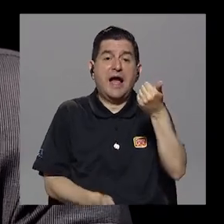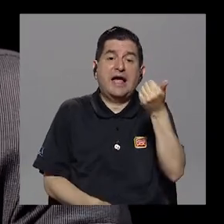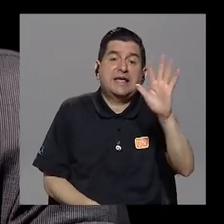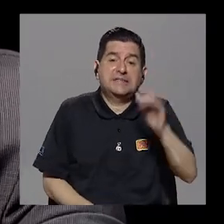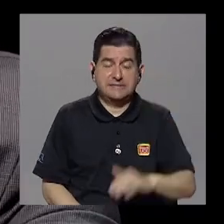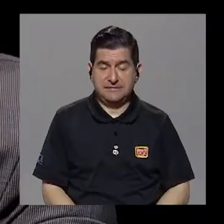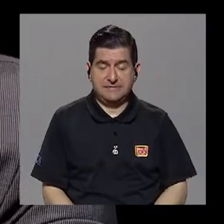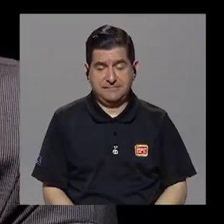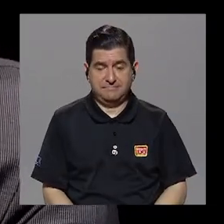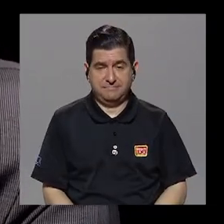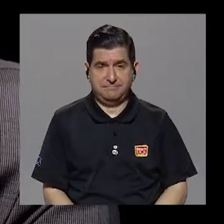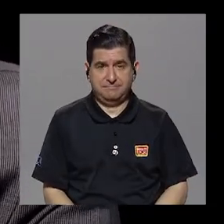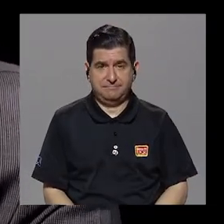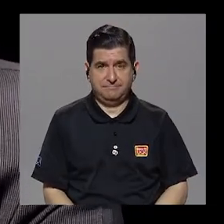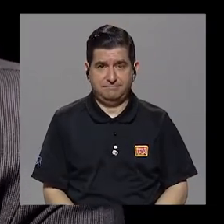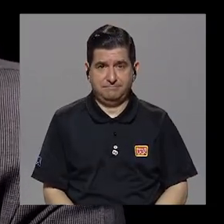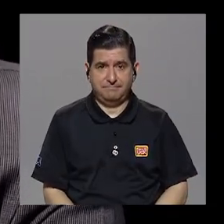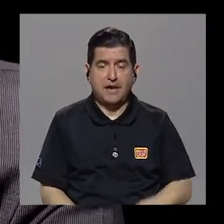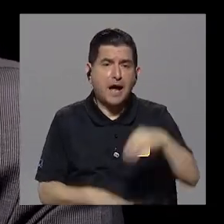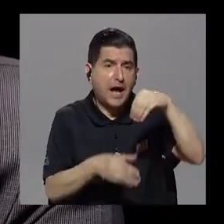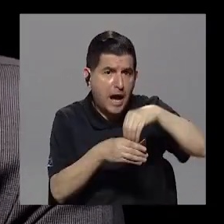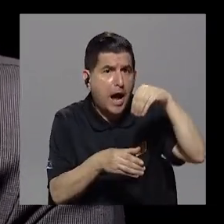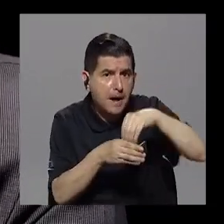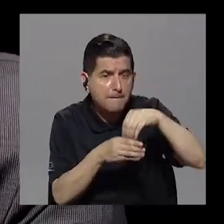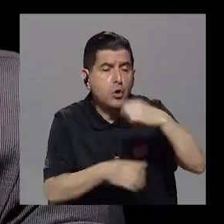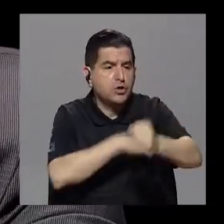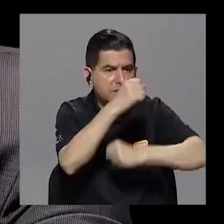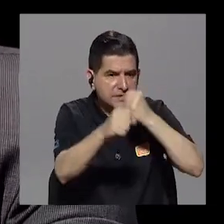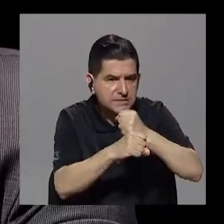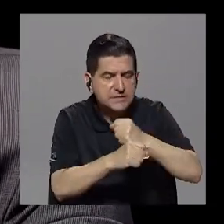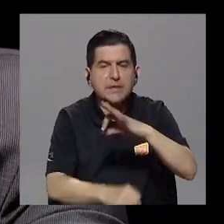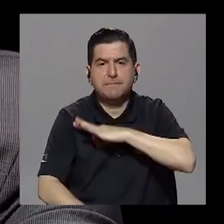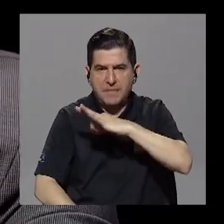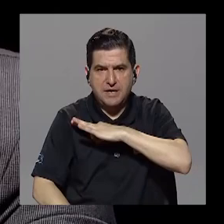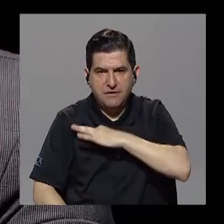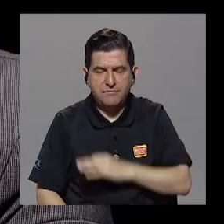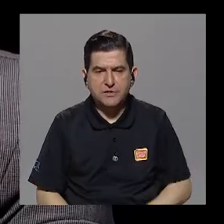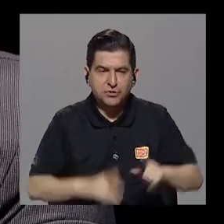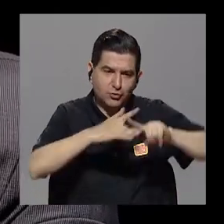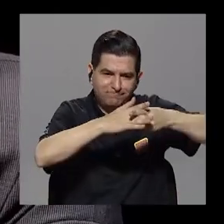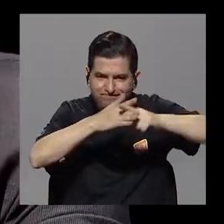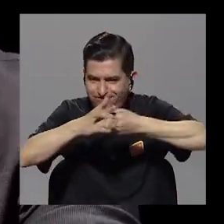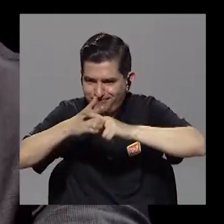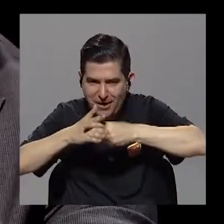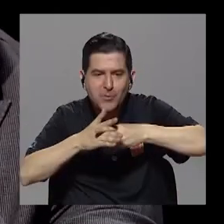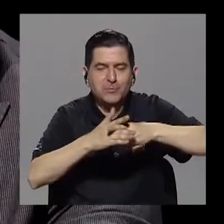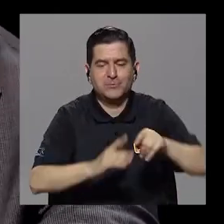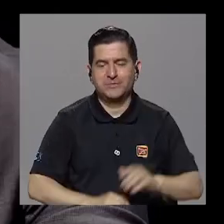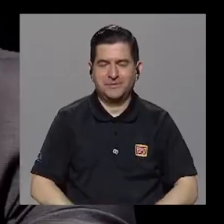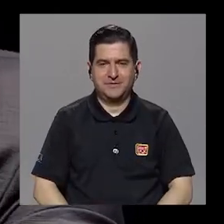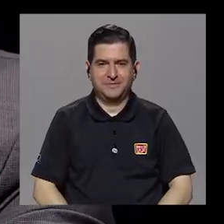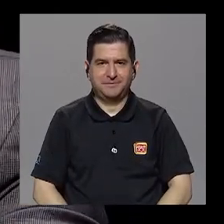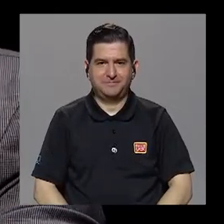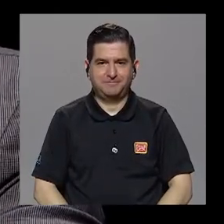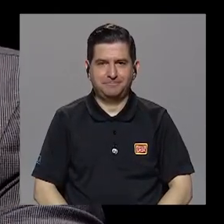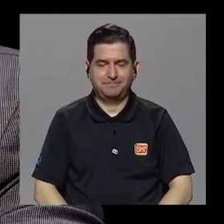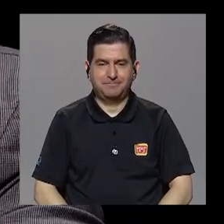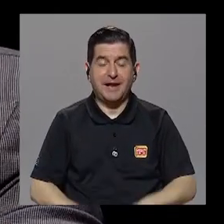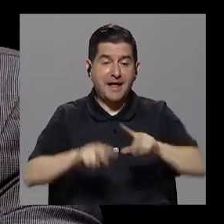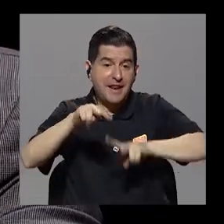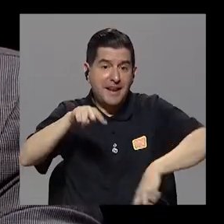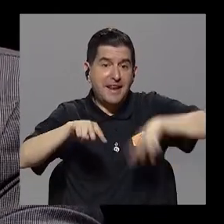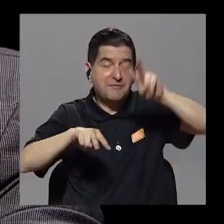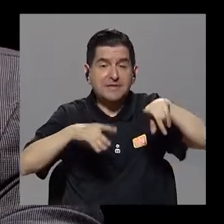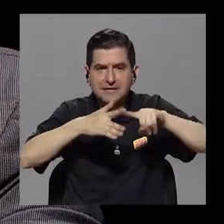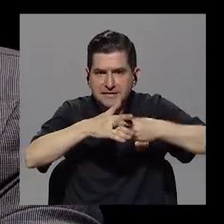Estoy de acuerdo. Entonces, aportes, edad, beneficios, hay que hacer un ajuste en los beneficios. La ventaja con